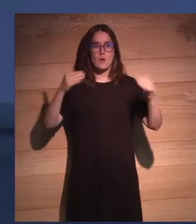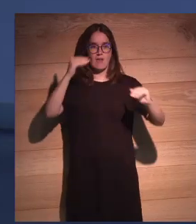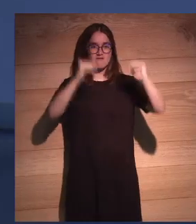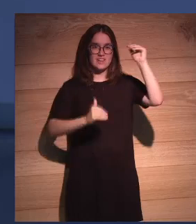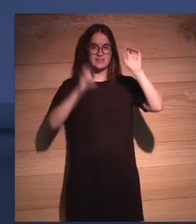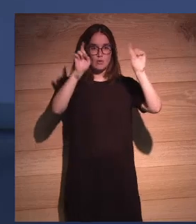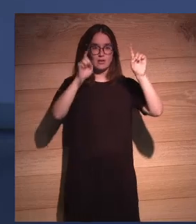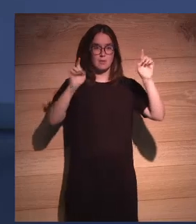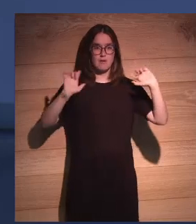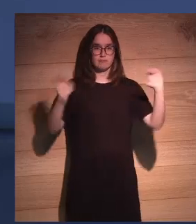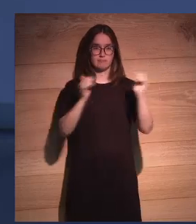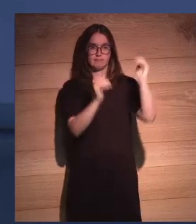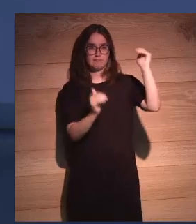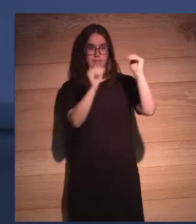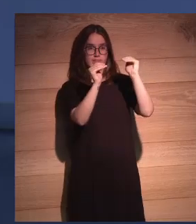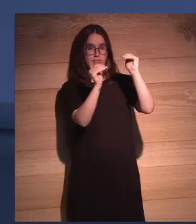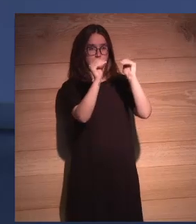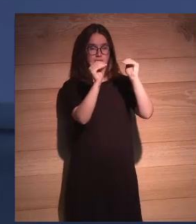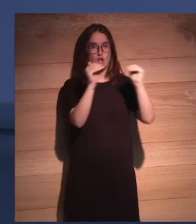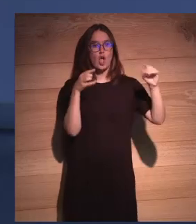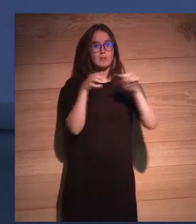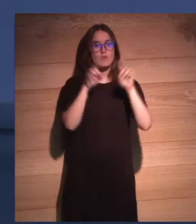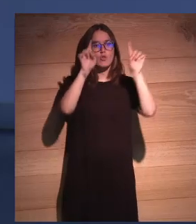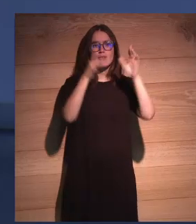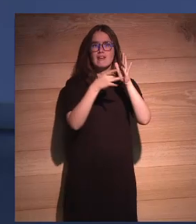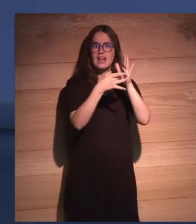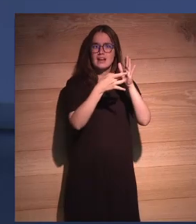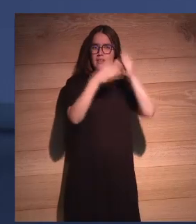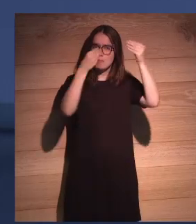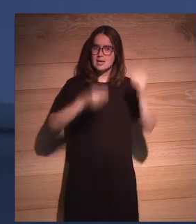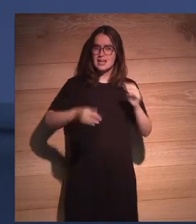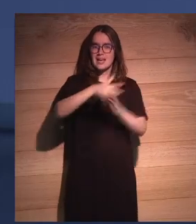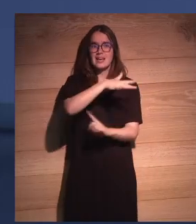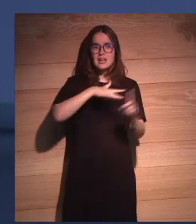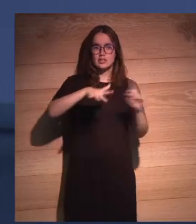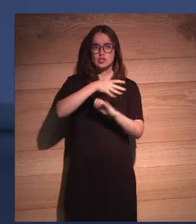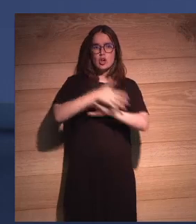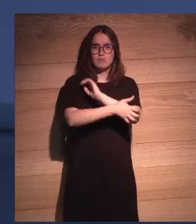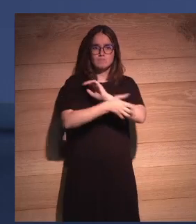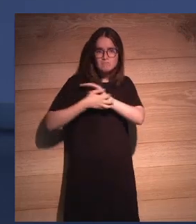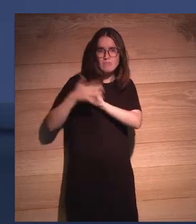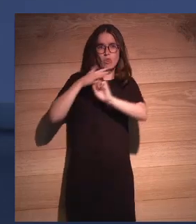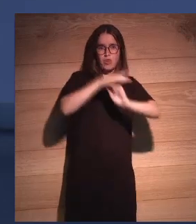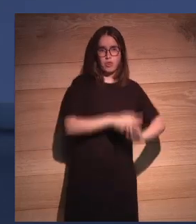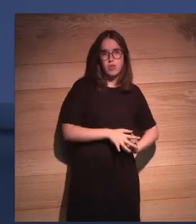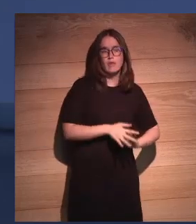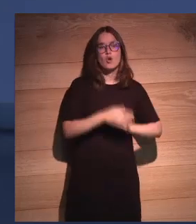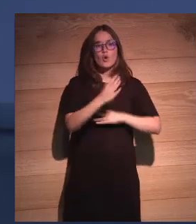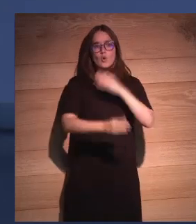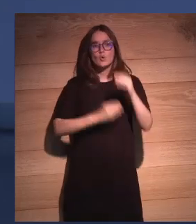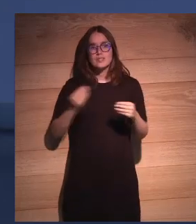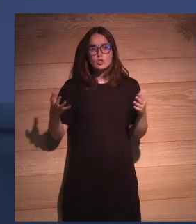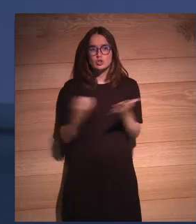brecha educativa, aplicando educación de calidad en entornos vulnerables a partir de todas